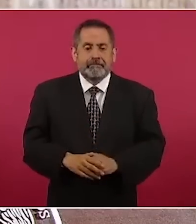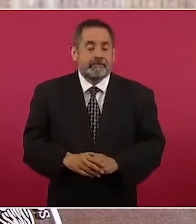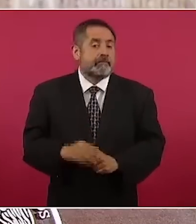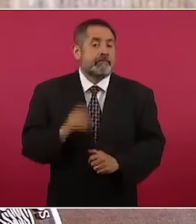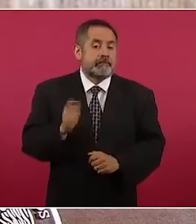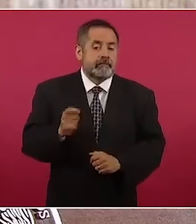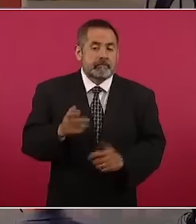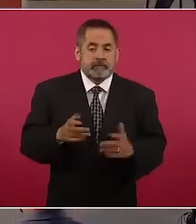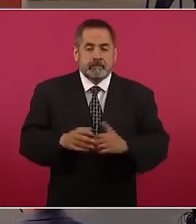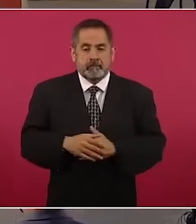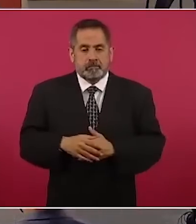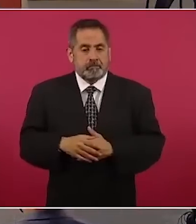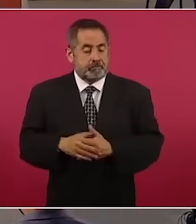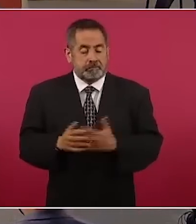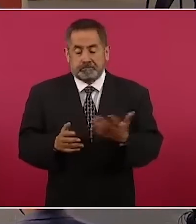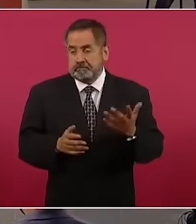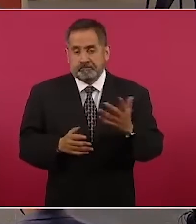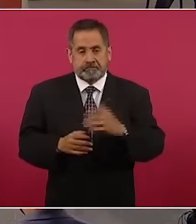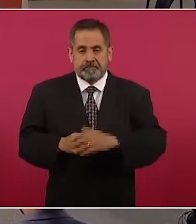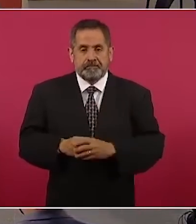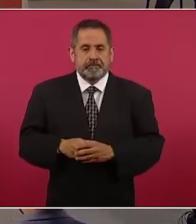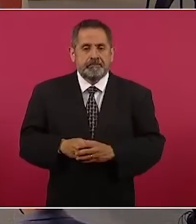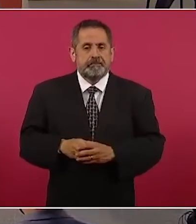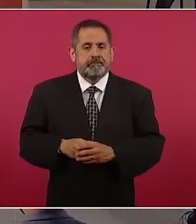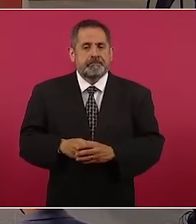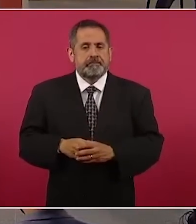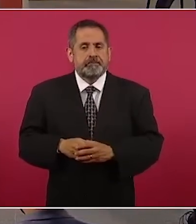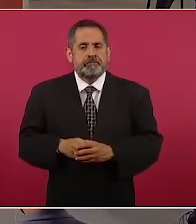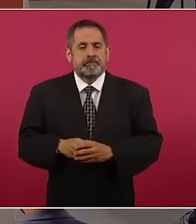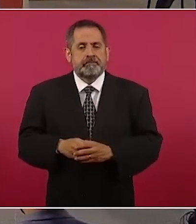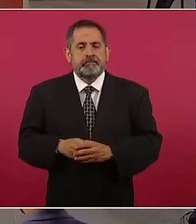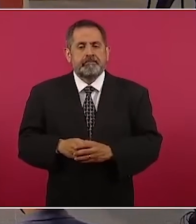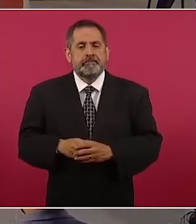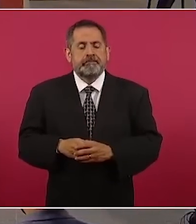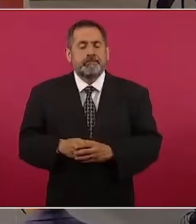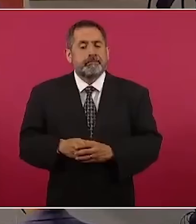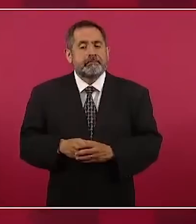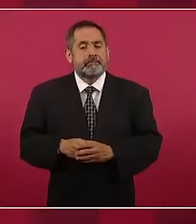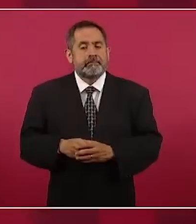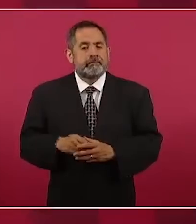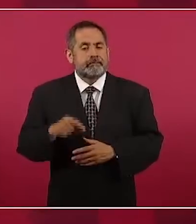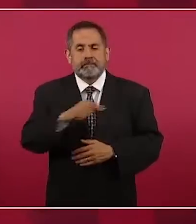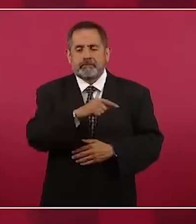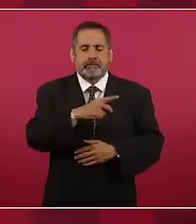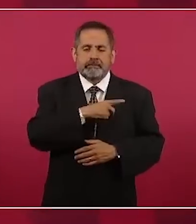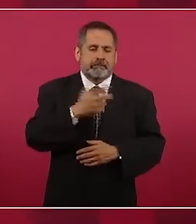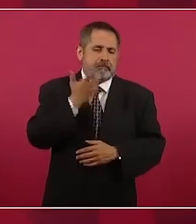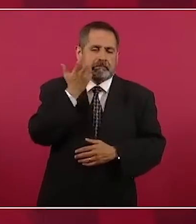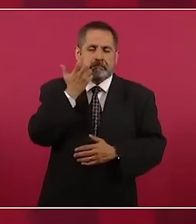porque nada de ese juego,